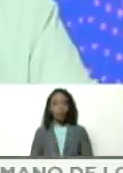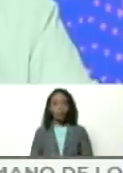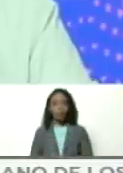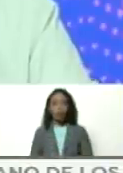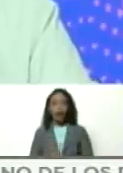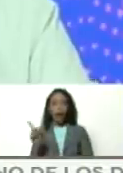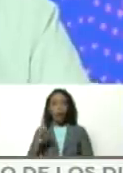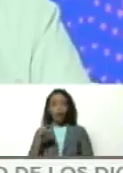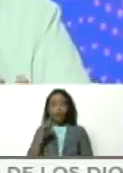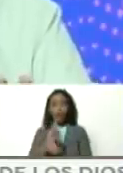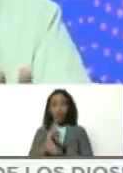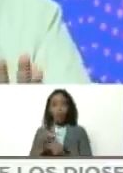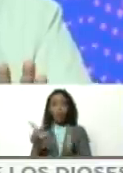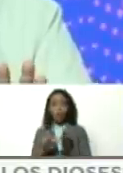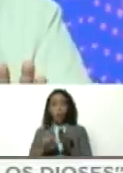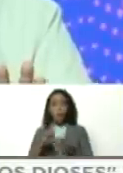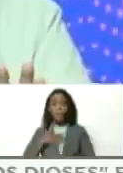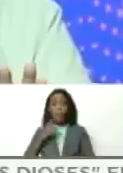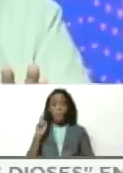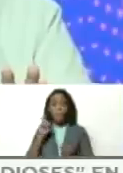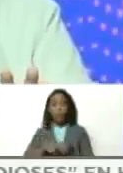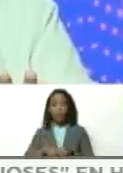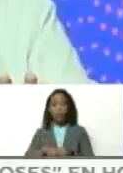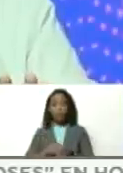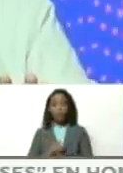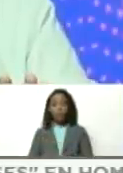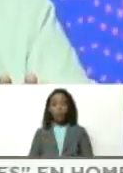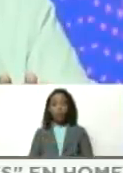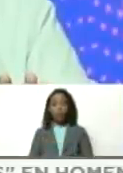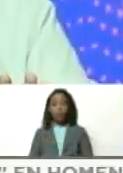Será el único liceo que aceptó mi inscripción condicional.